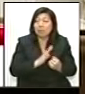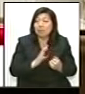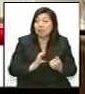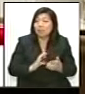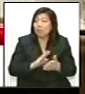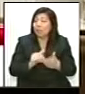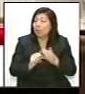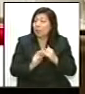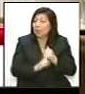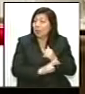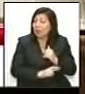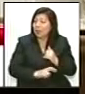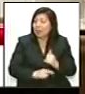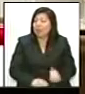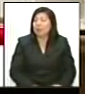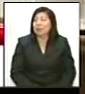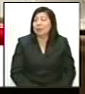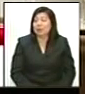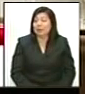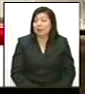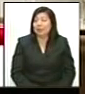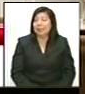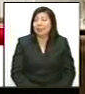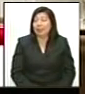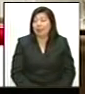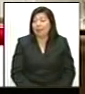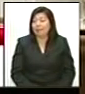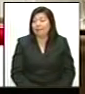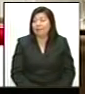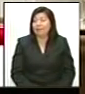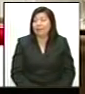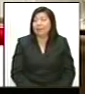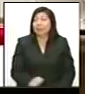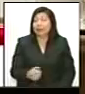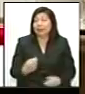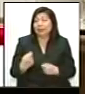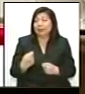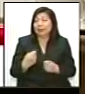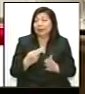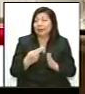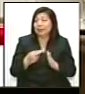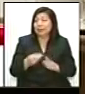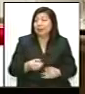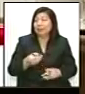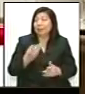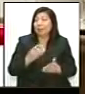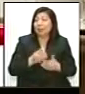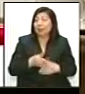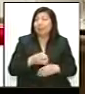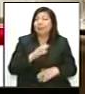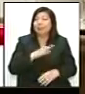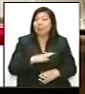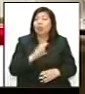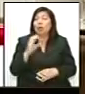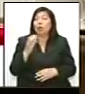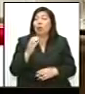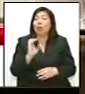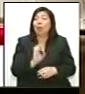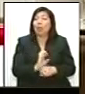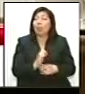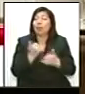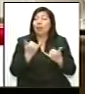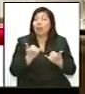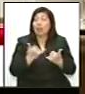los países han o exigen unos requisitos especiales para el ingreso: Chile, Colombia, Ecuador,